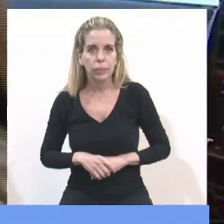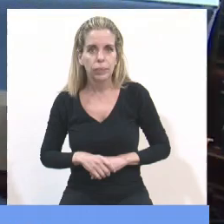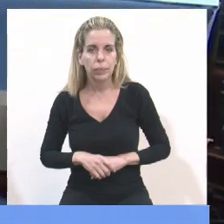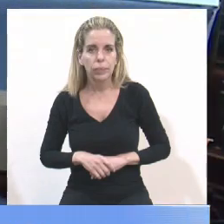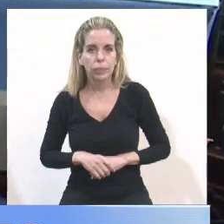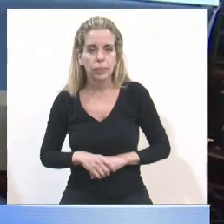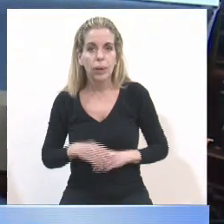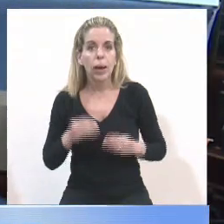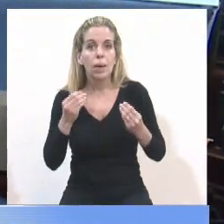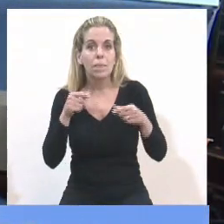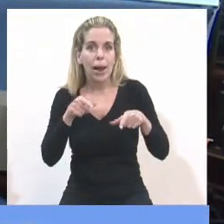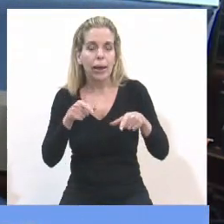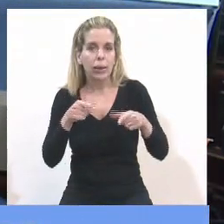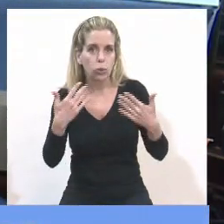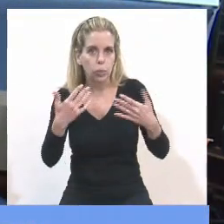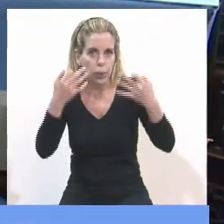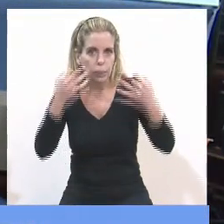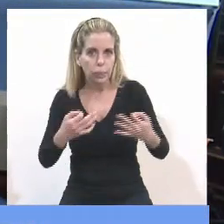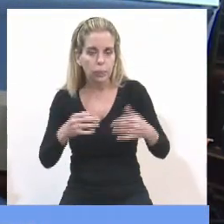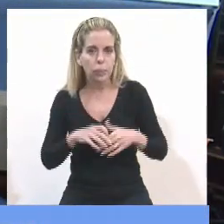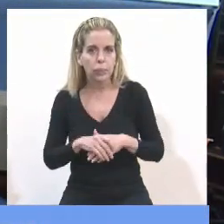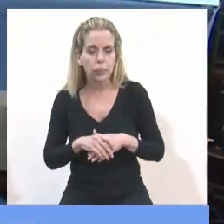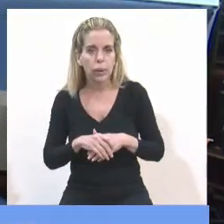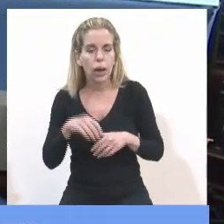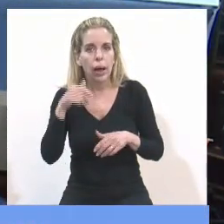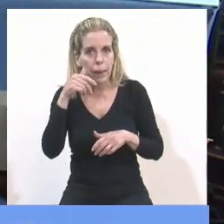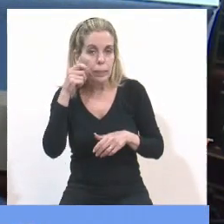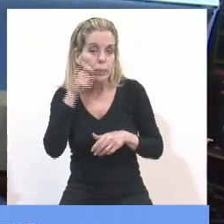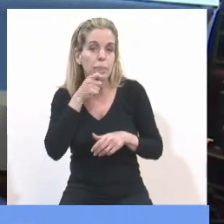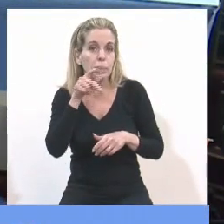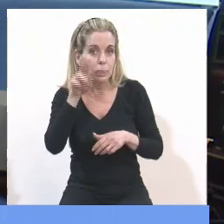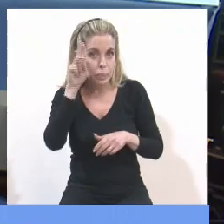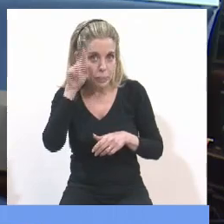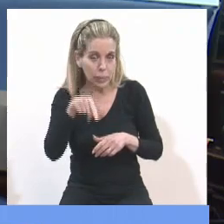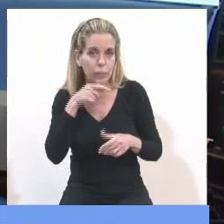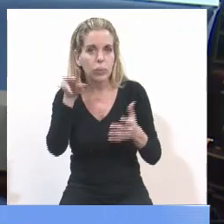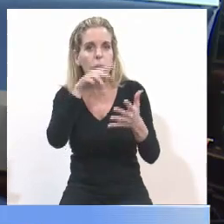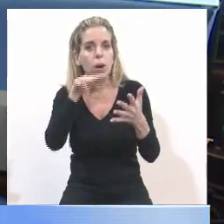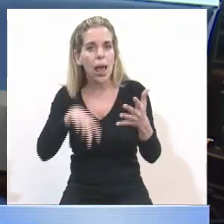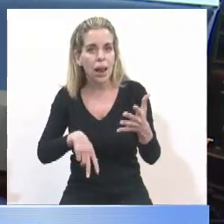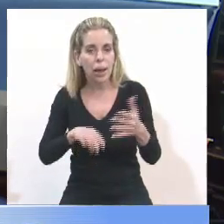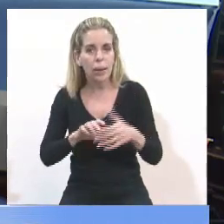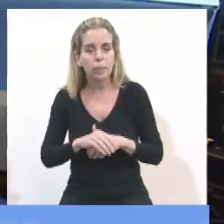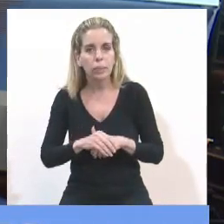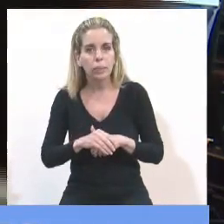para que esto se pueda llevar a cabo. Y voy a leer, si usted me permite,